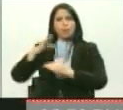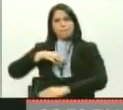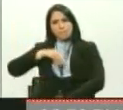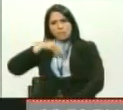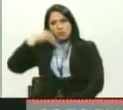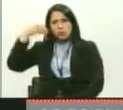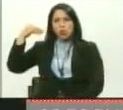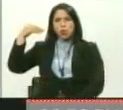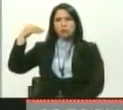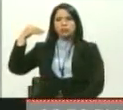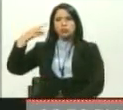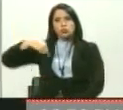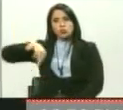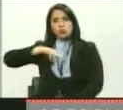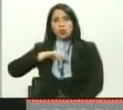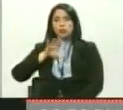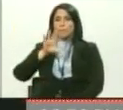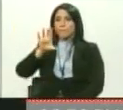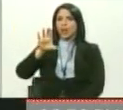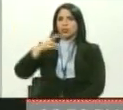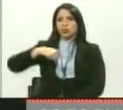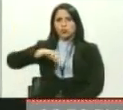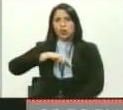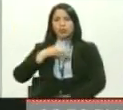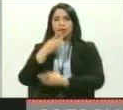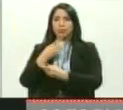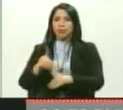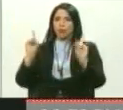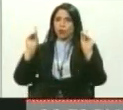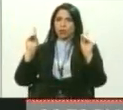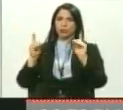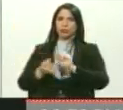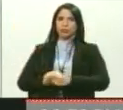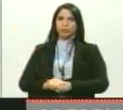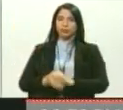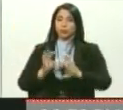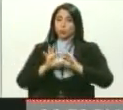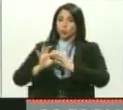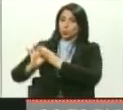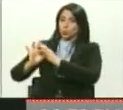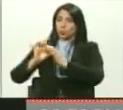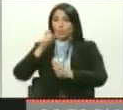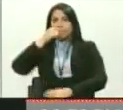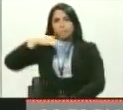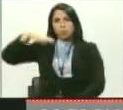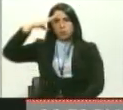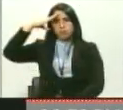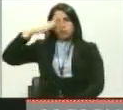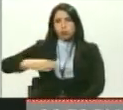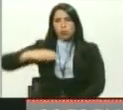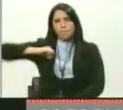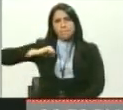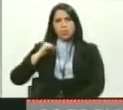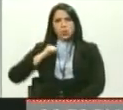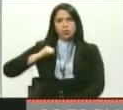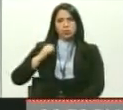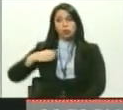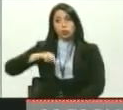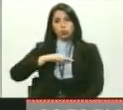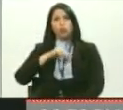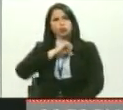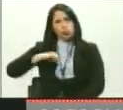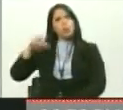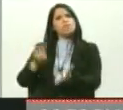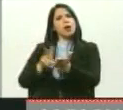espiritual de nuestro país, de nuestra democracia, de la unión cívico-militar policial. Nosotros somos de